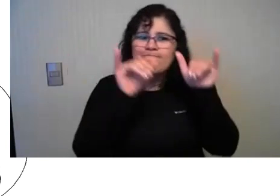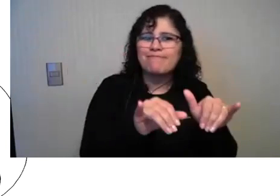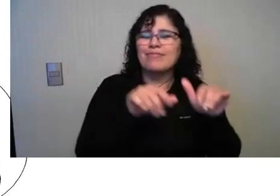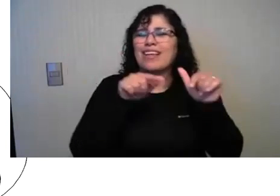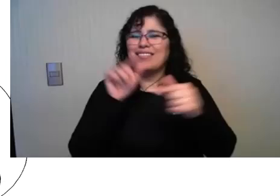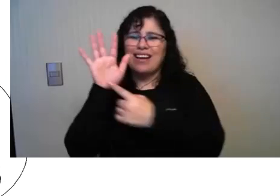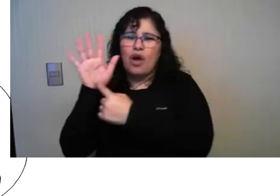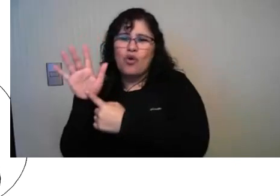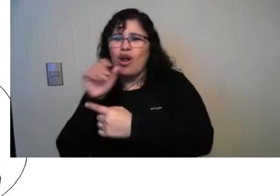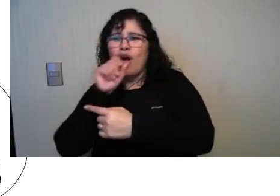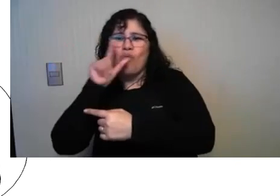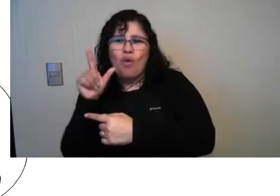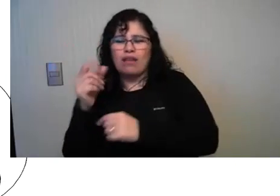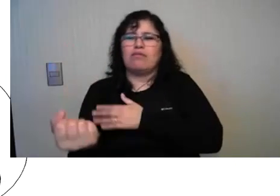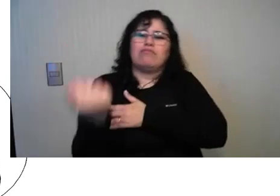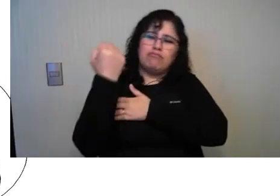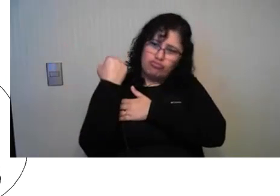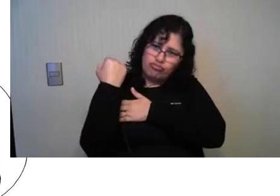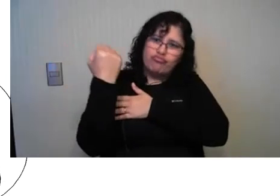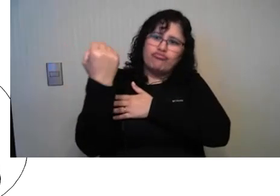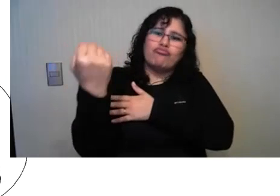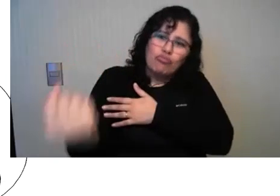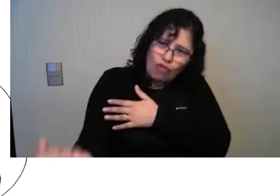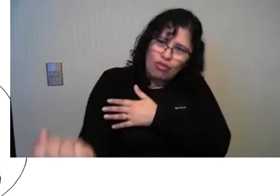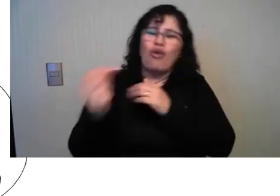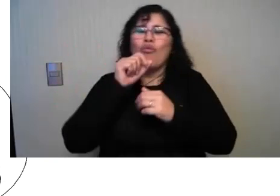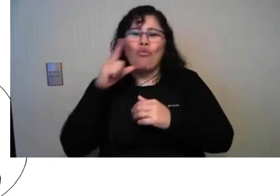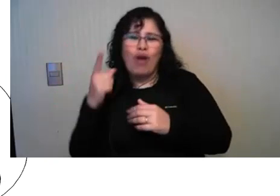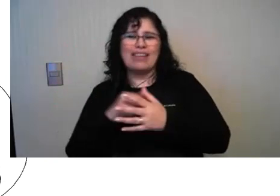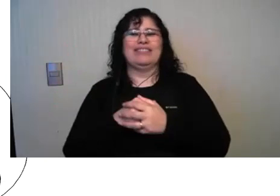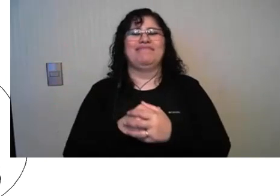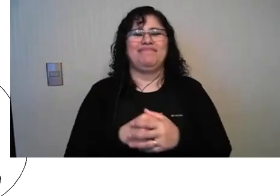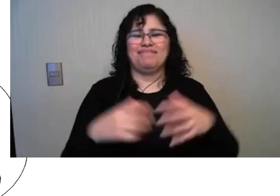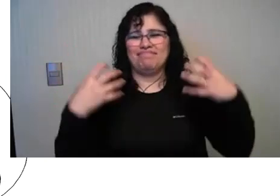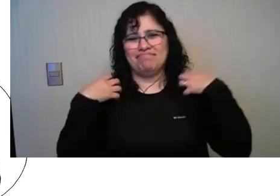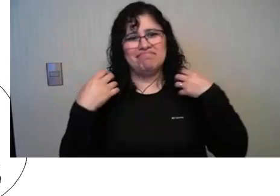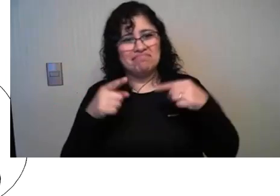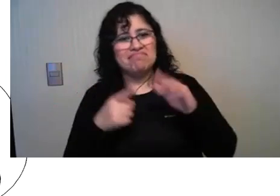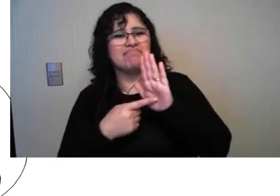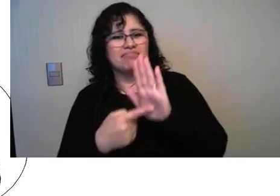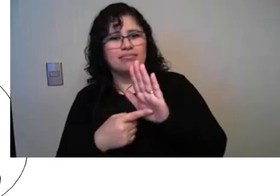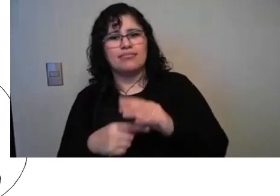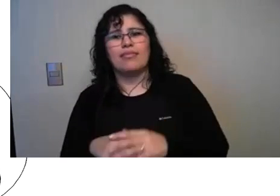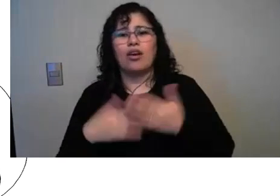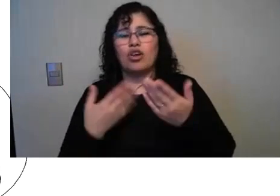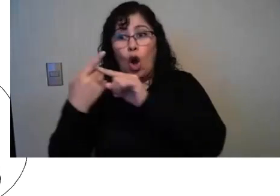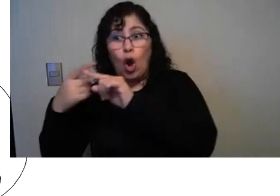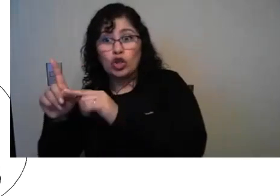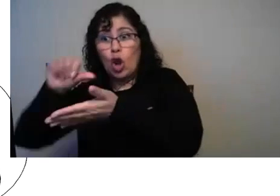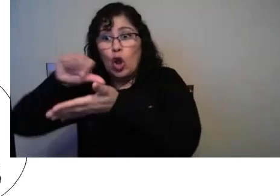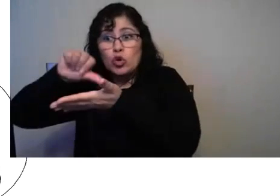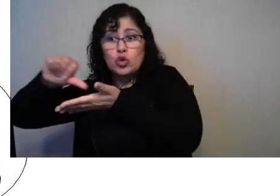que contraen músculos extensores de aquellas que contraen músculos flexores. Y la otra organización, que los núcleos